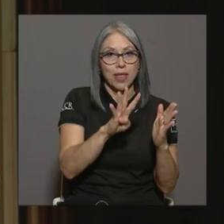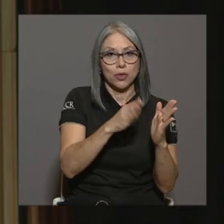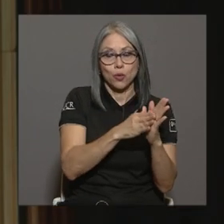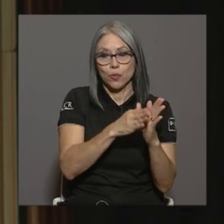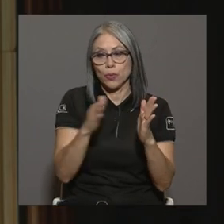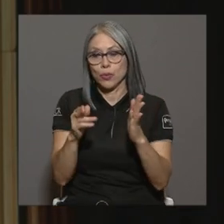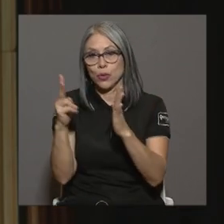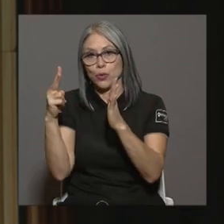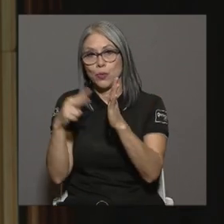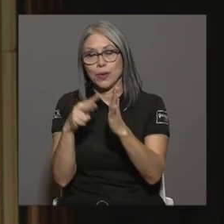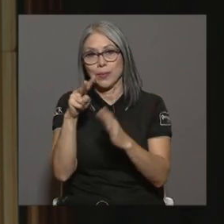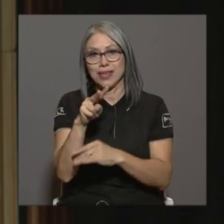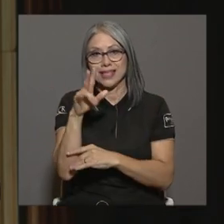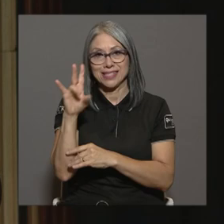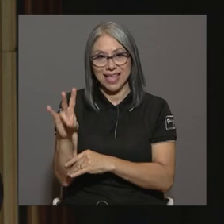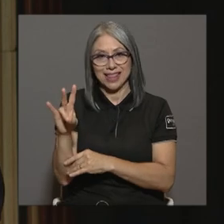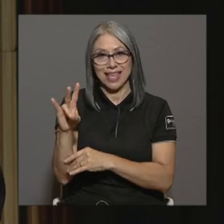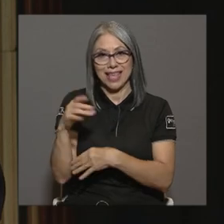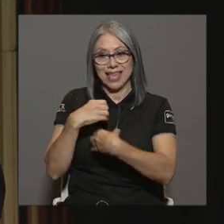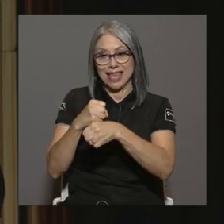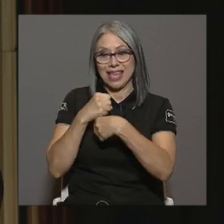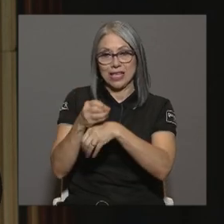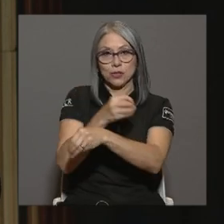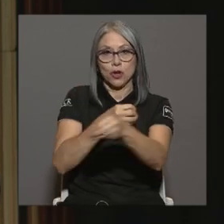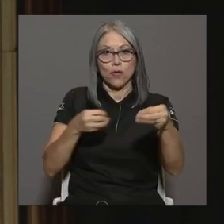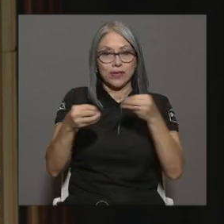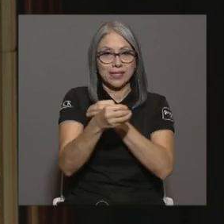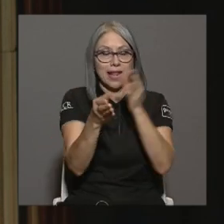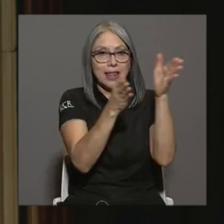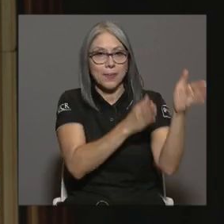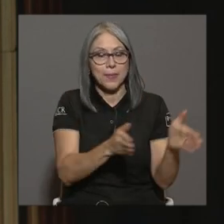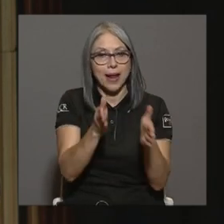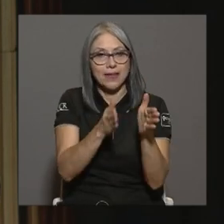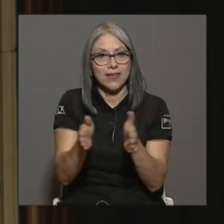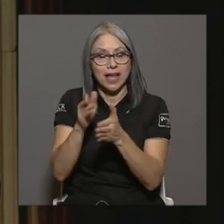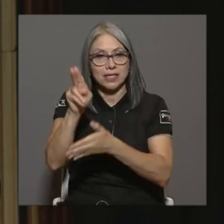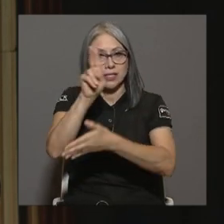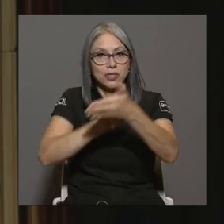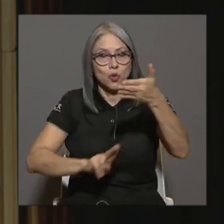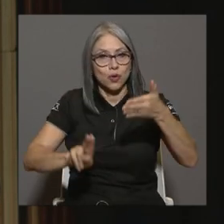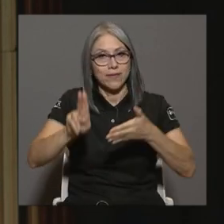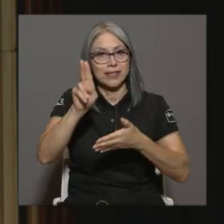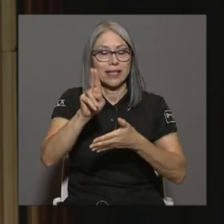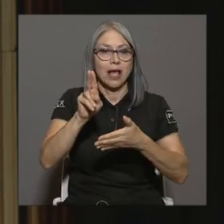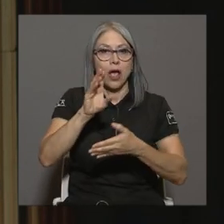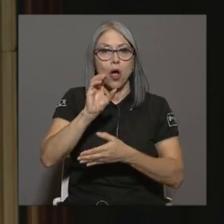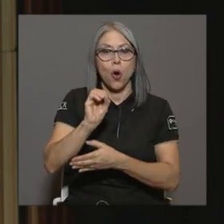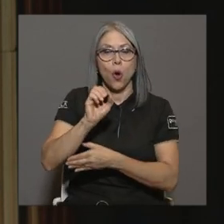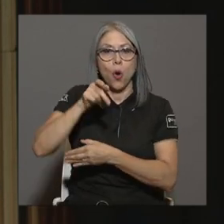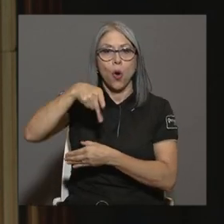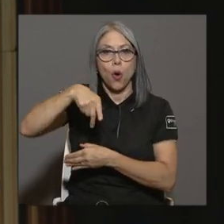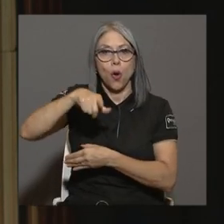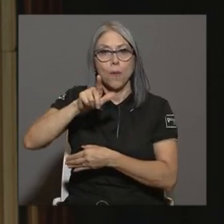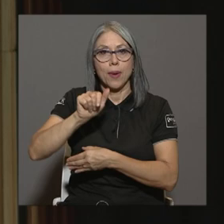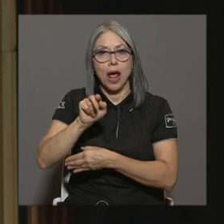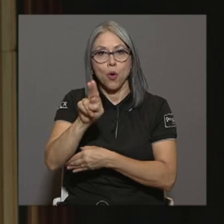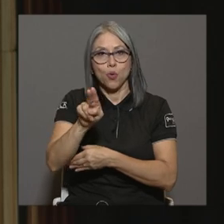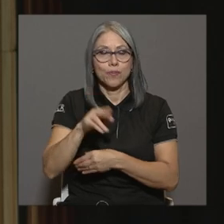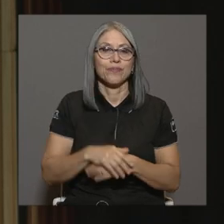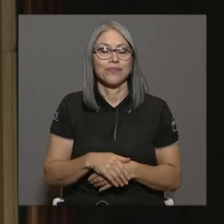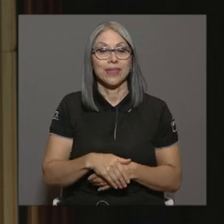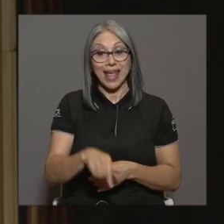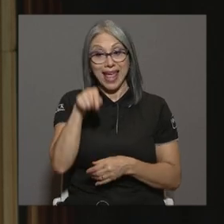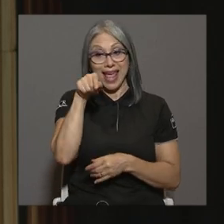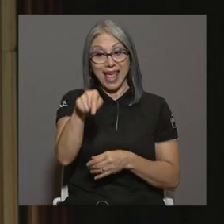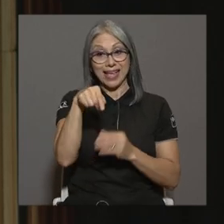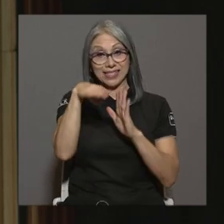2024-2027, llevada a cabo por la Oficina de Planificación Universitaria, OPLAU. Estas